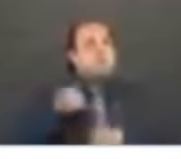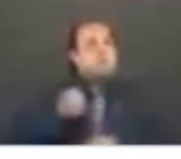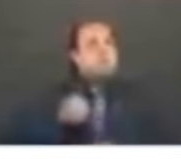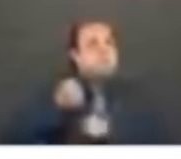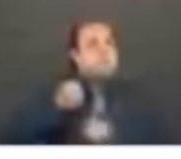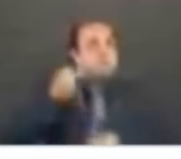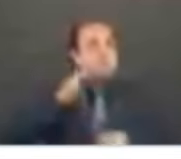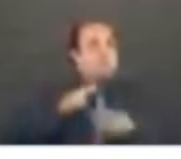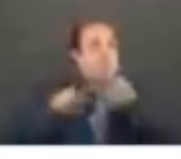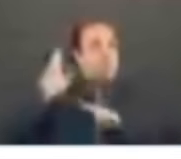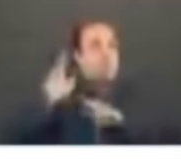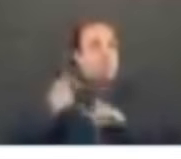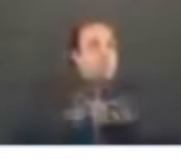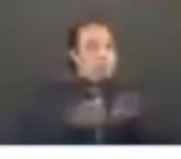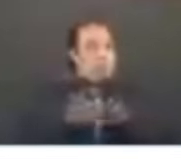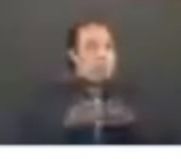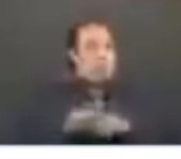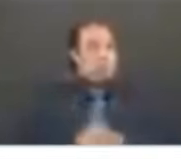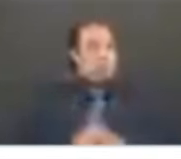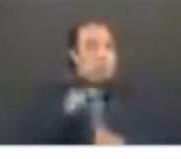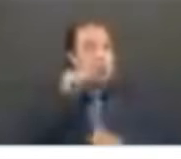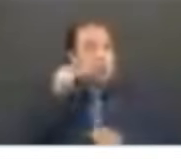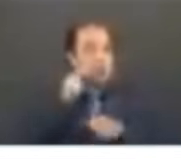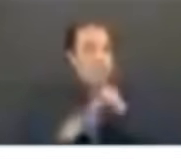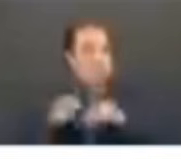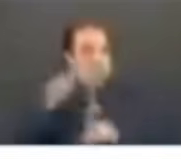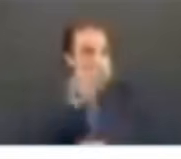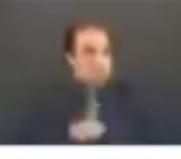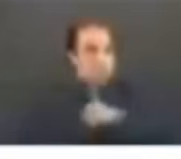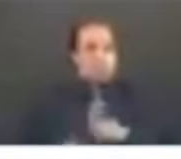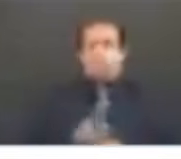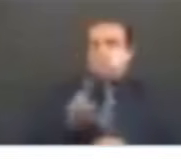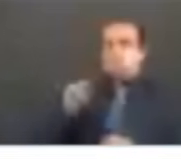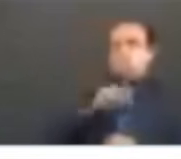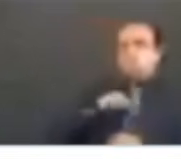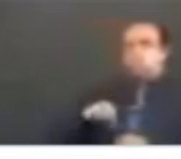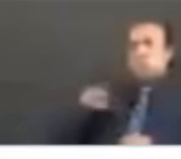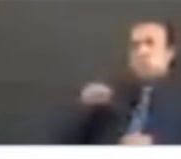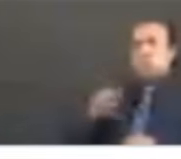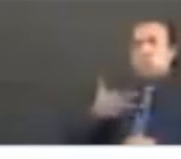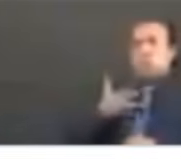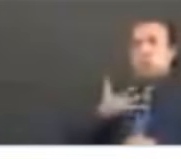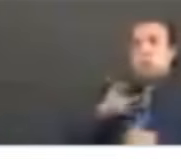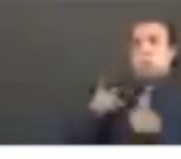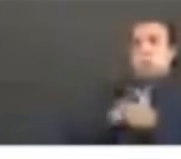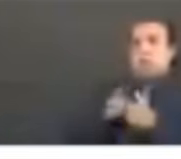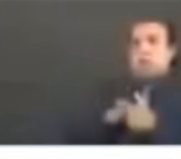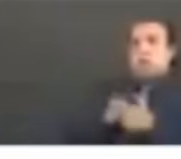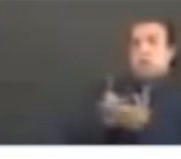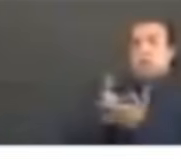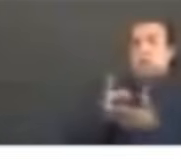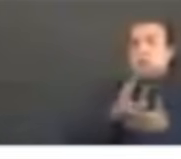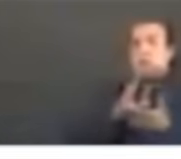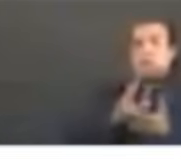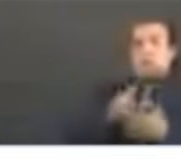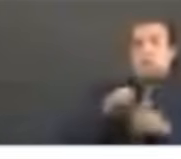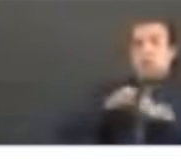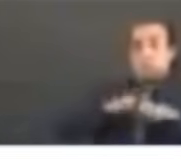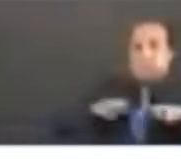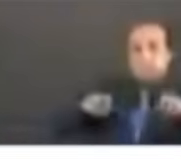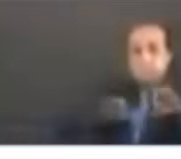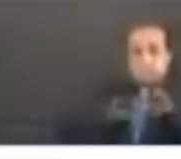levantaron en la tarde? No. Nosotros no, ayer estuvieron las principales distribuidoras, las grandes distribuidoras en la mesa de